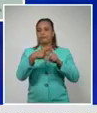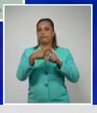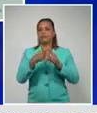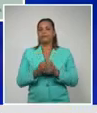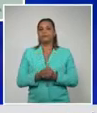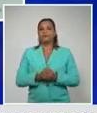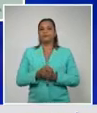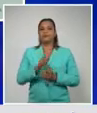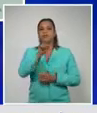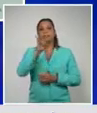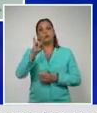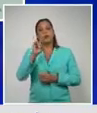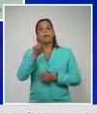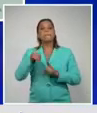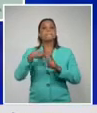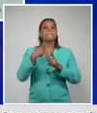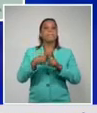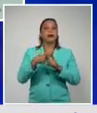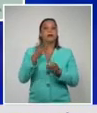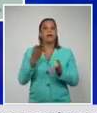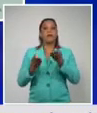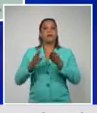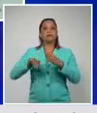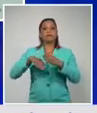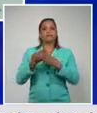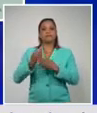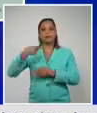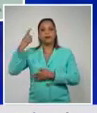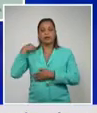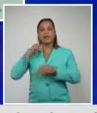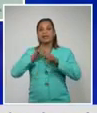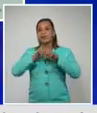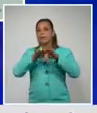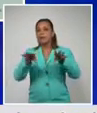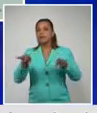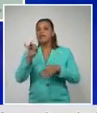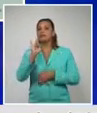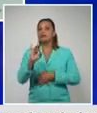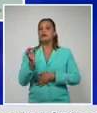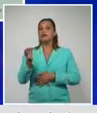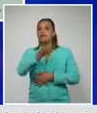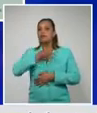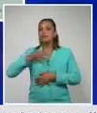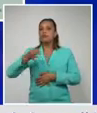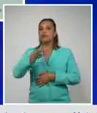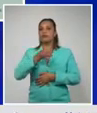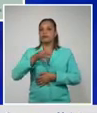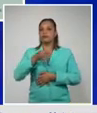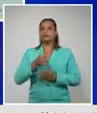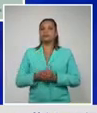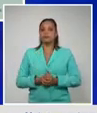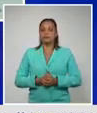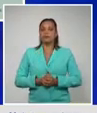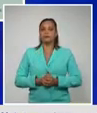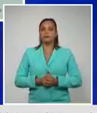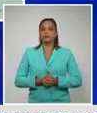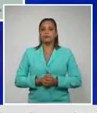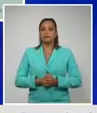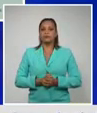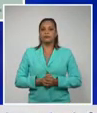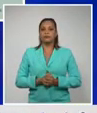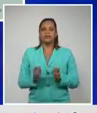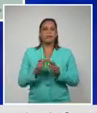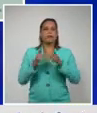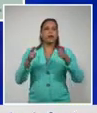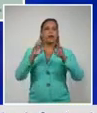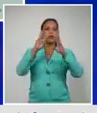más que la jornada anterior, además dispersos en 7 de sus 11 municipios. El mayor número,